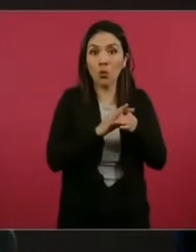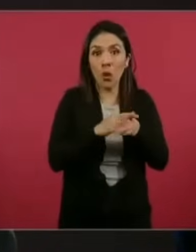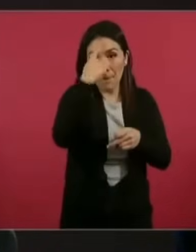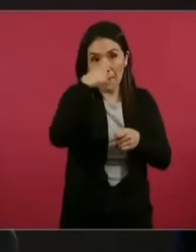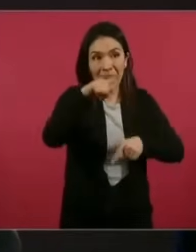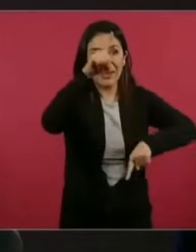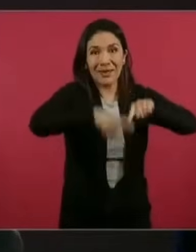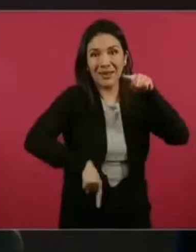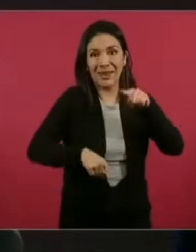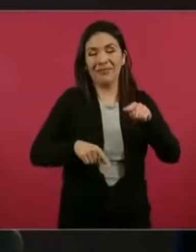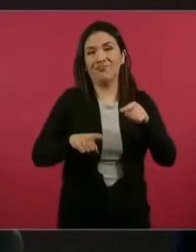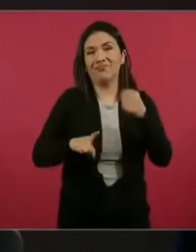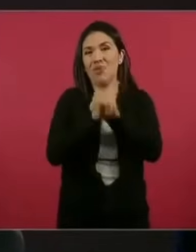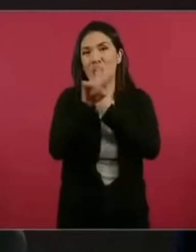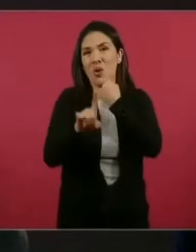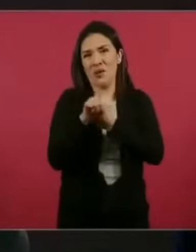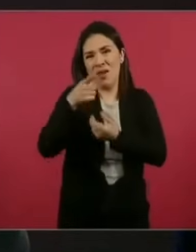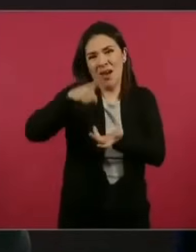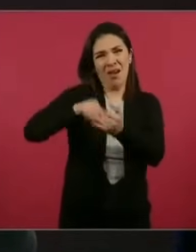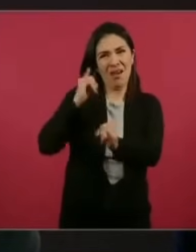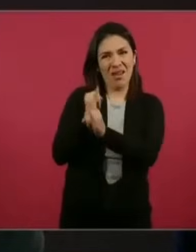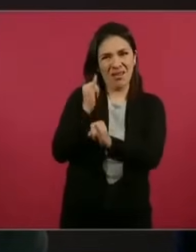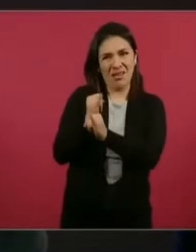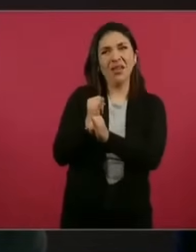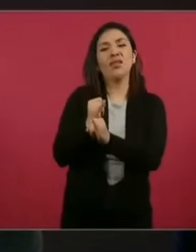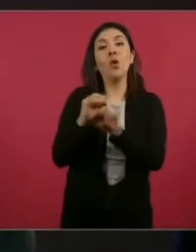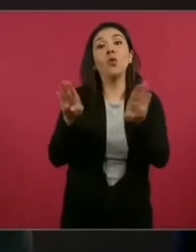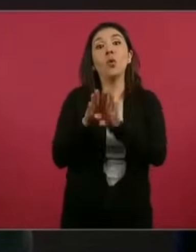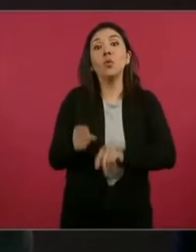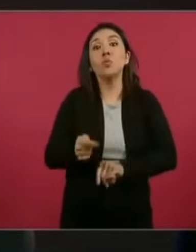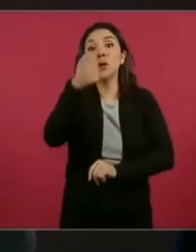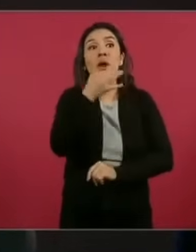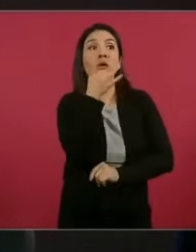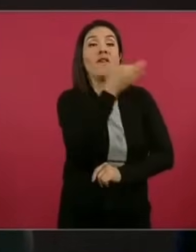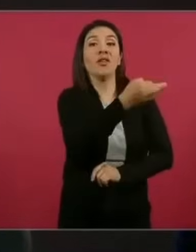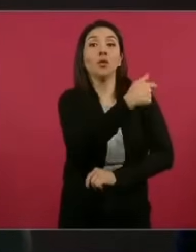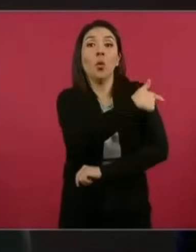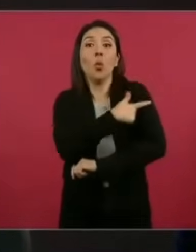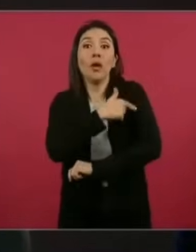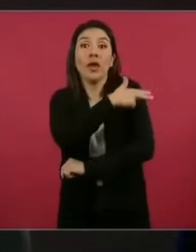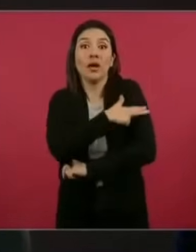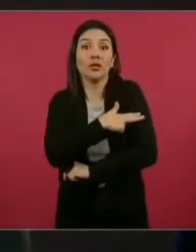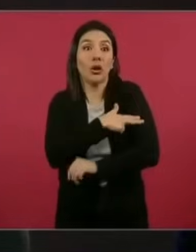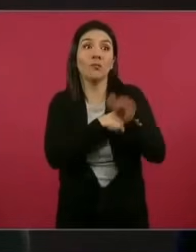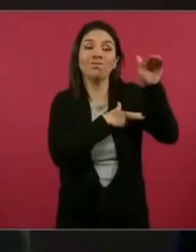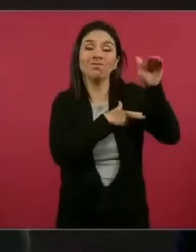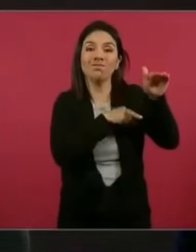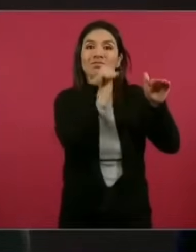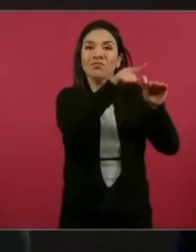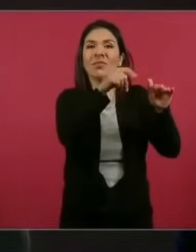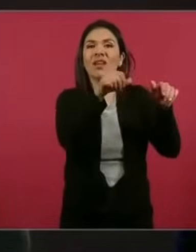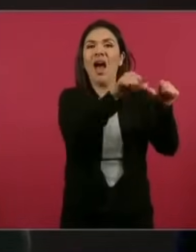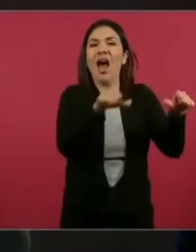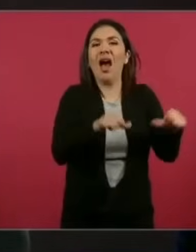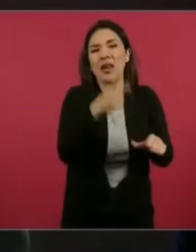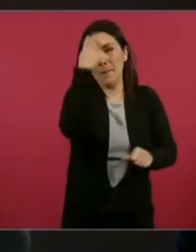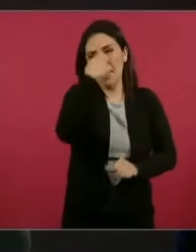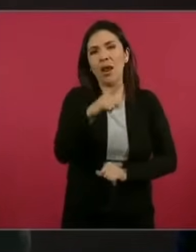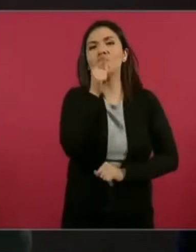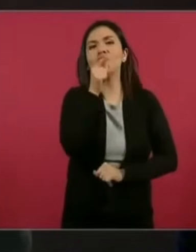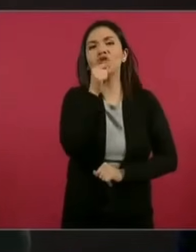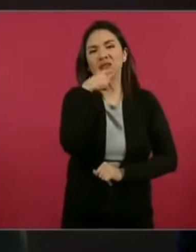Gestión de Incidentes Cibernéticos, dando obviamente aviso a la Guardia Nacional, específicamente al área de Policía